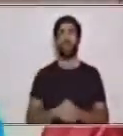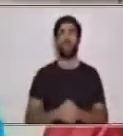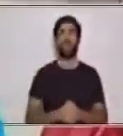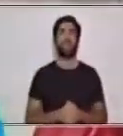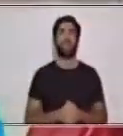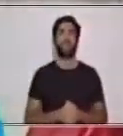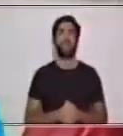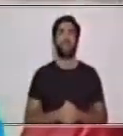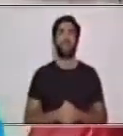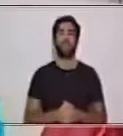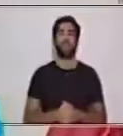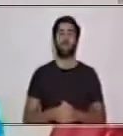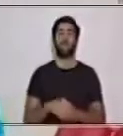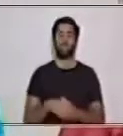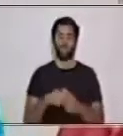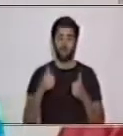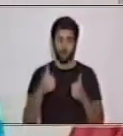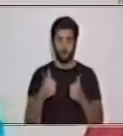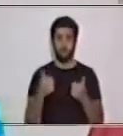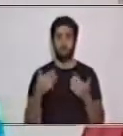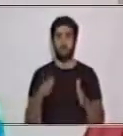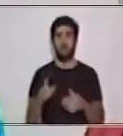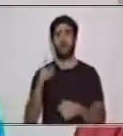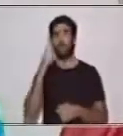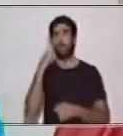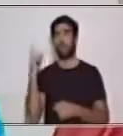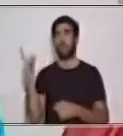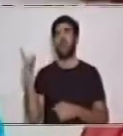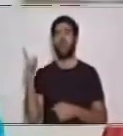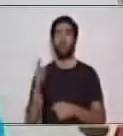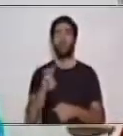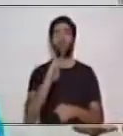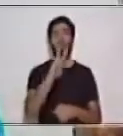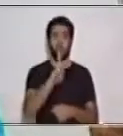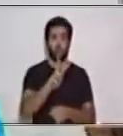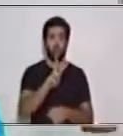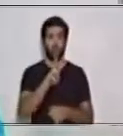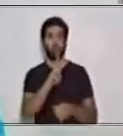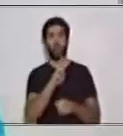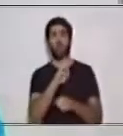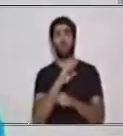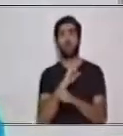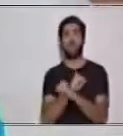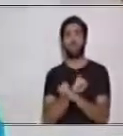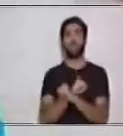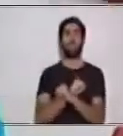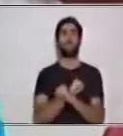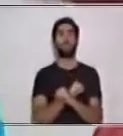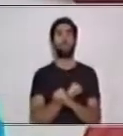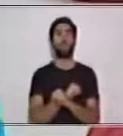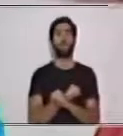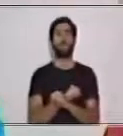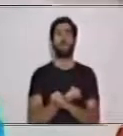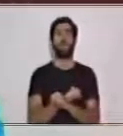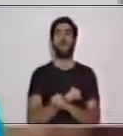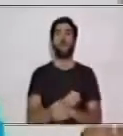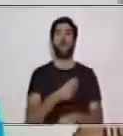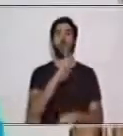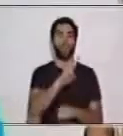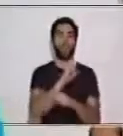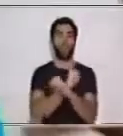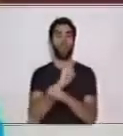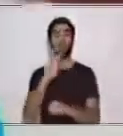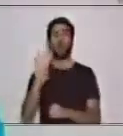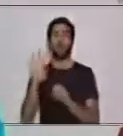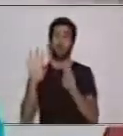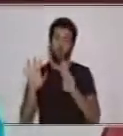10. Luego que tenemos eso, no se nos olvida entonces hacer la sumatoria final. 2 por